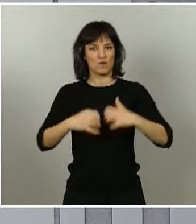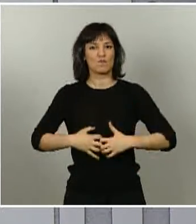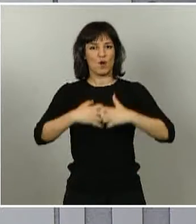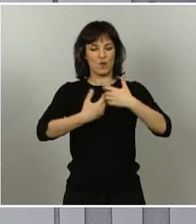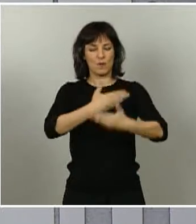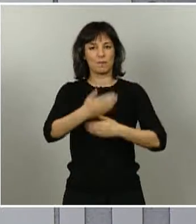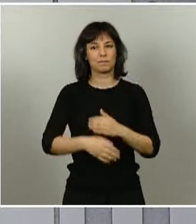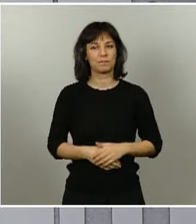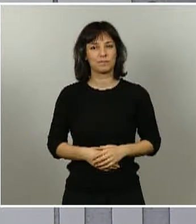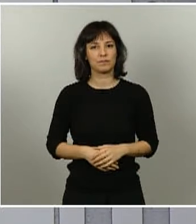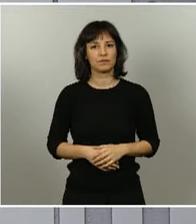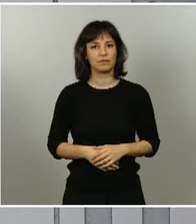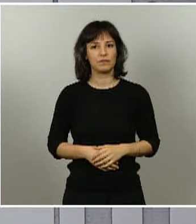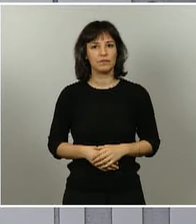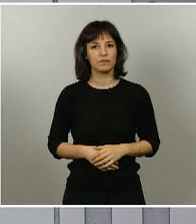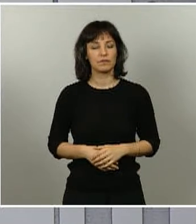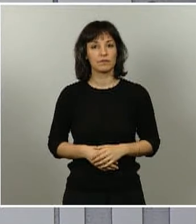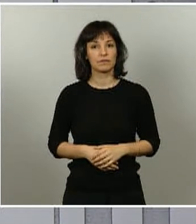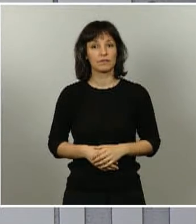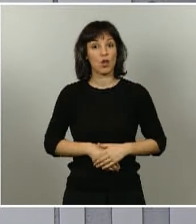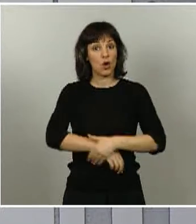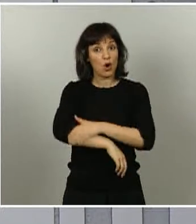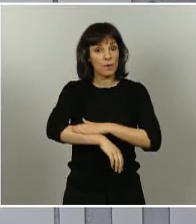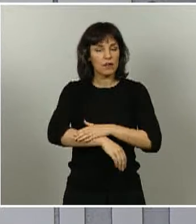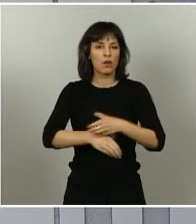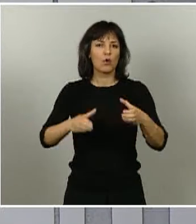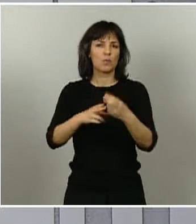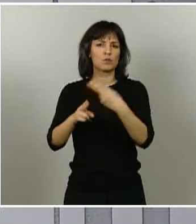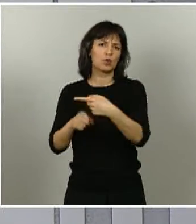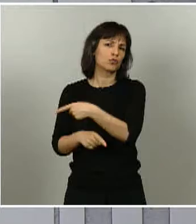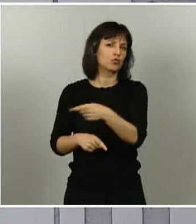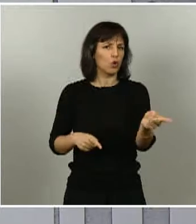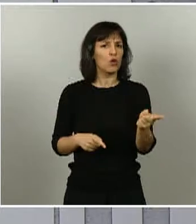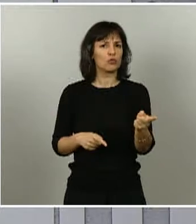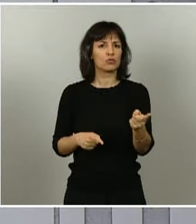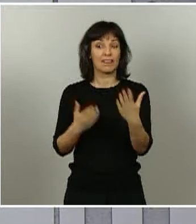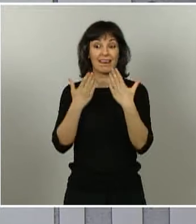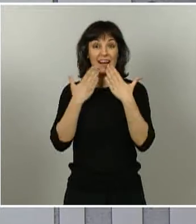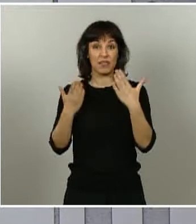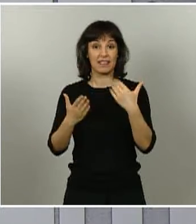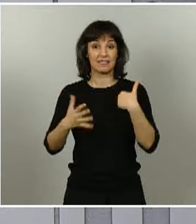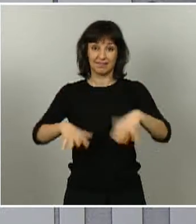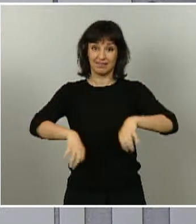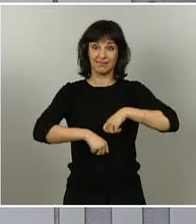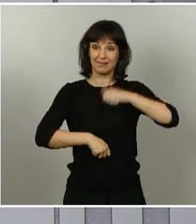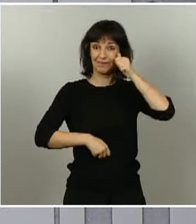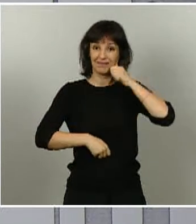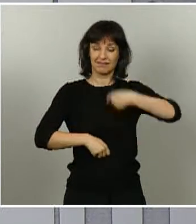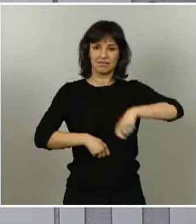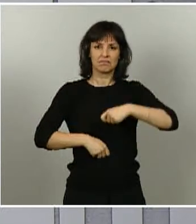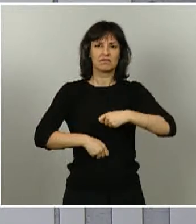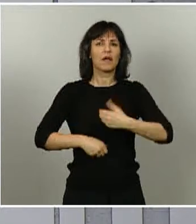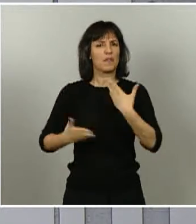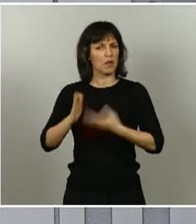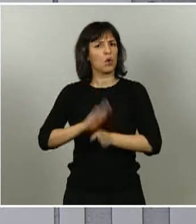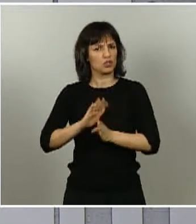seguimos teniendo un diálogo fluido con todas las fuerzas políticas que hicieron posible la investidura del señor Sánchez. Nuestra vocación es